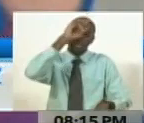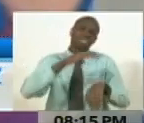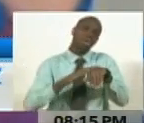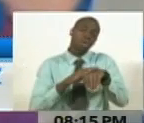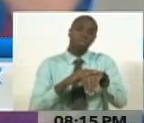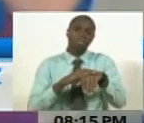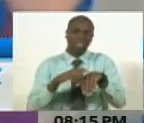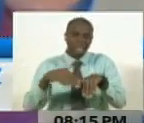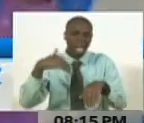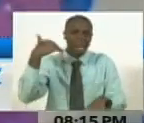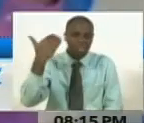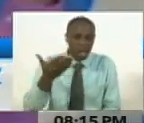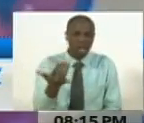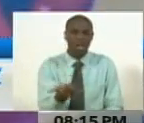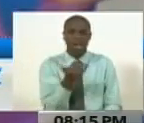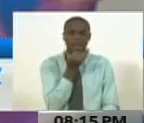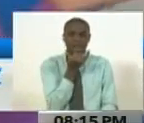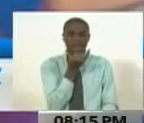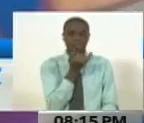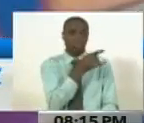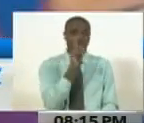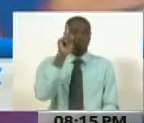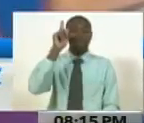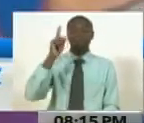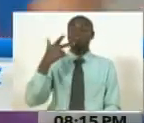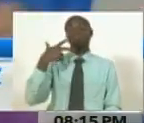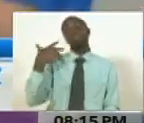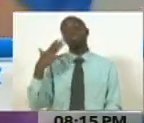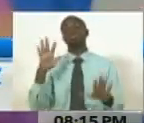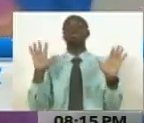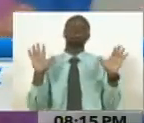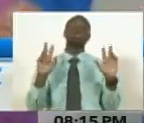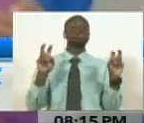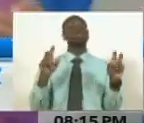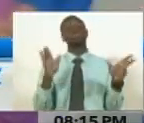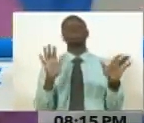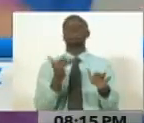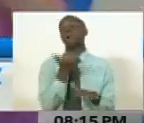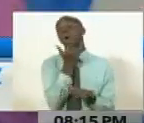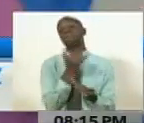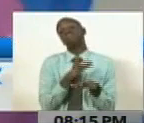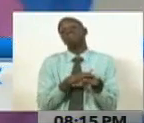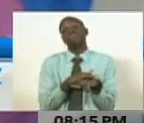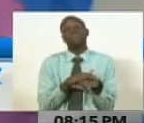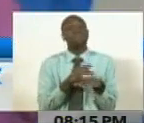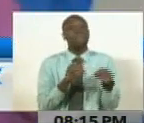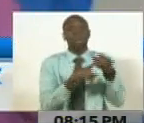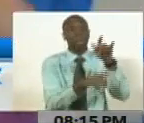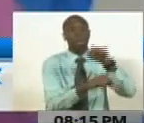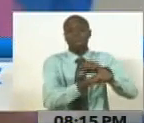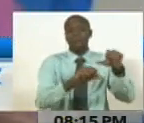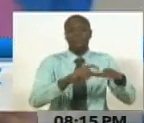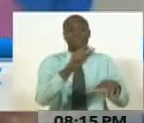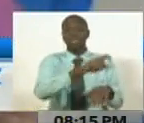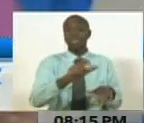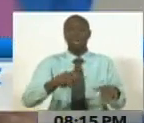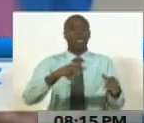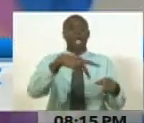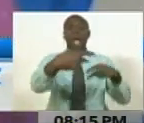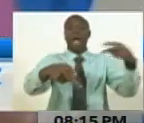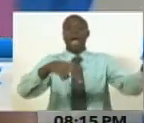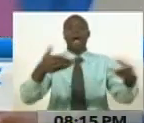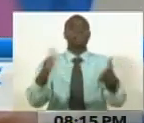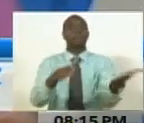solamente engreídamente dijeron, pero ese error costó millones de víctimas